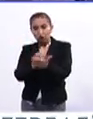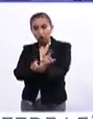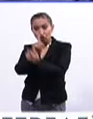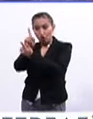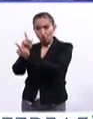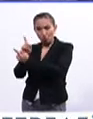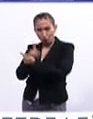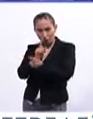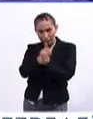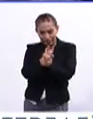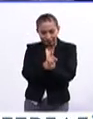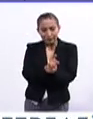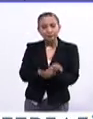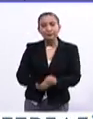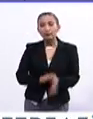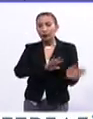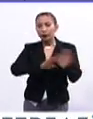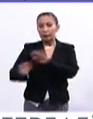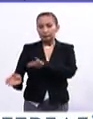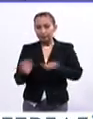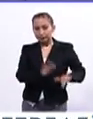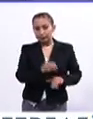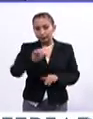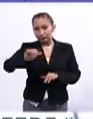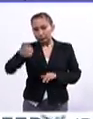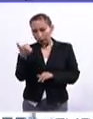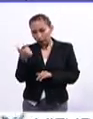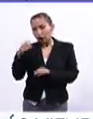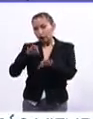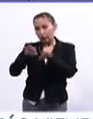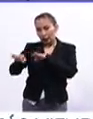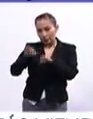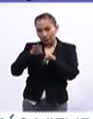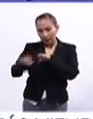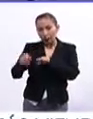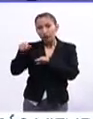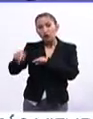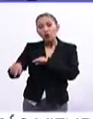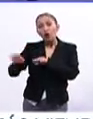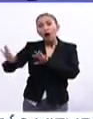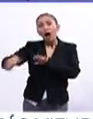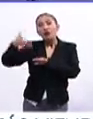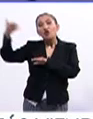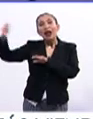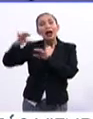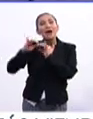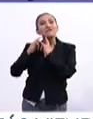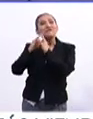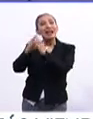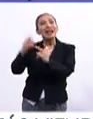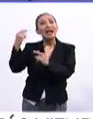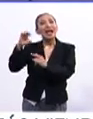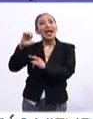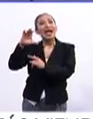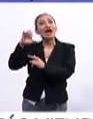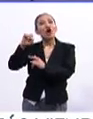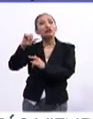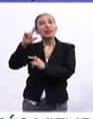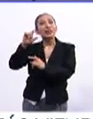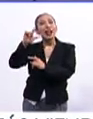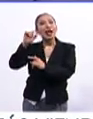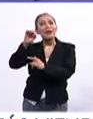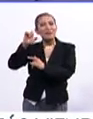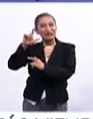literario. También otro de los trabajos es fuera de la feria, pero se llama Ecos de la FIL,